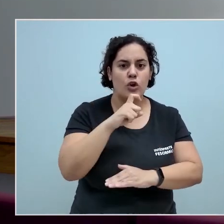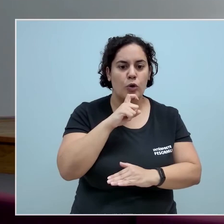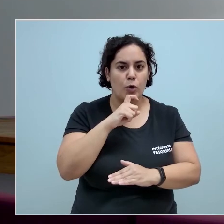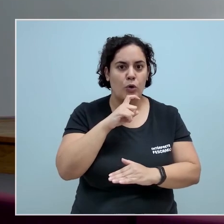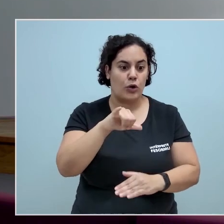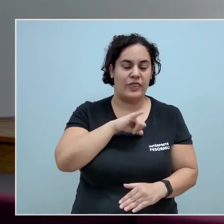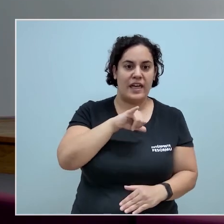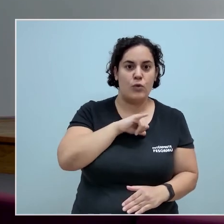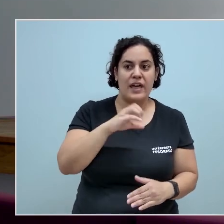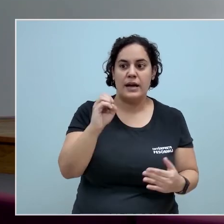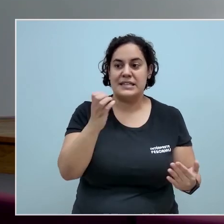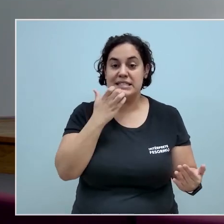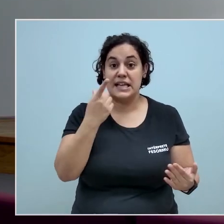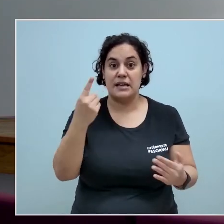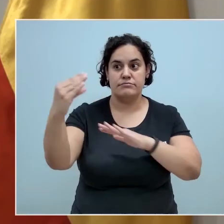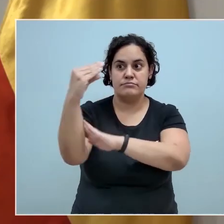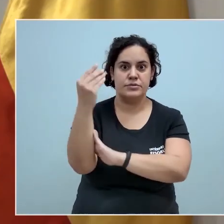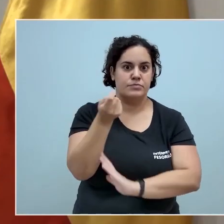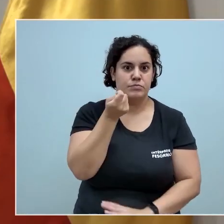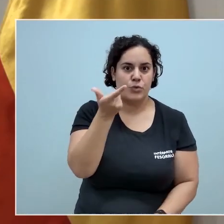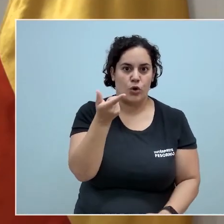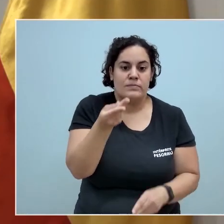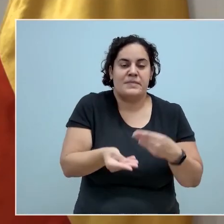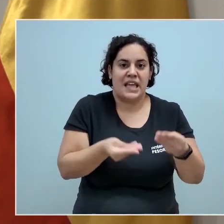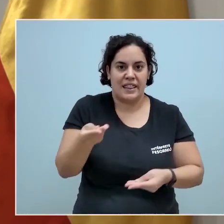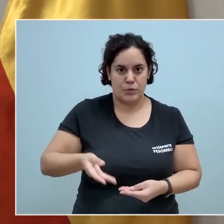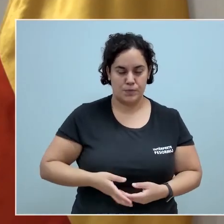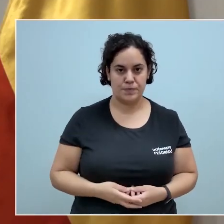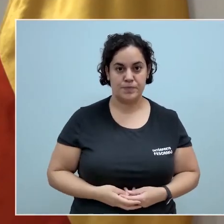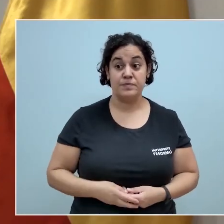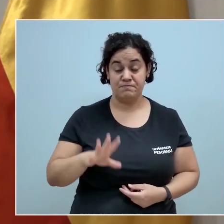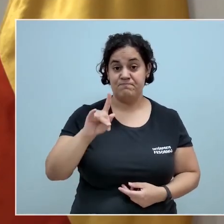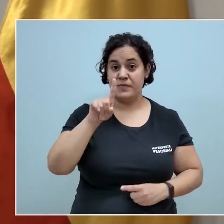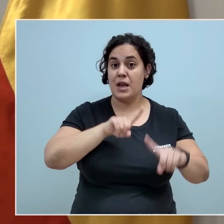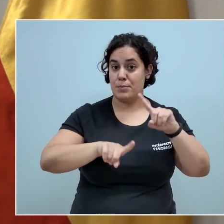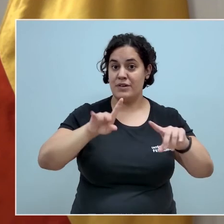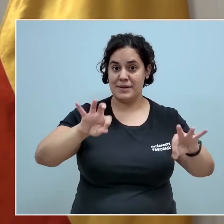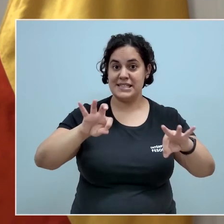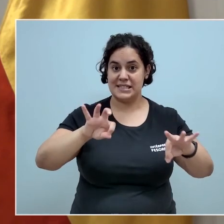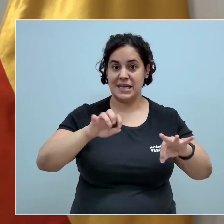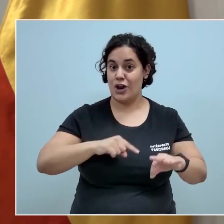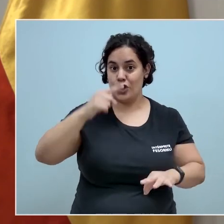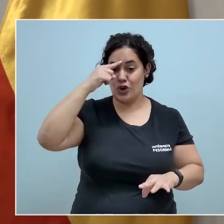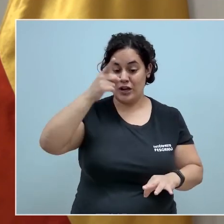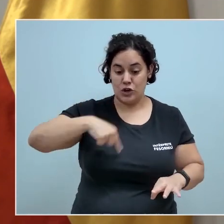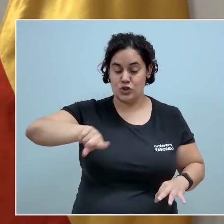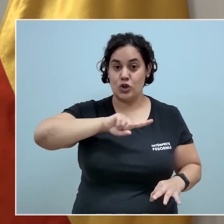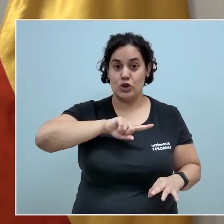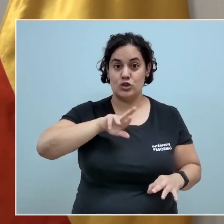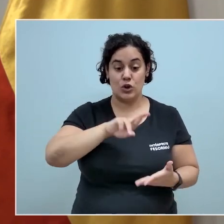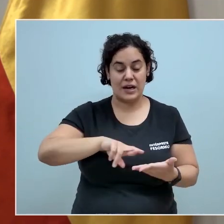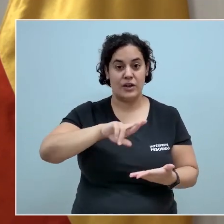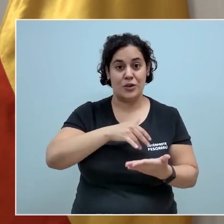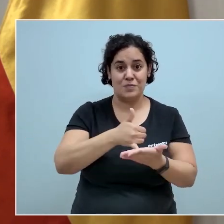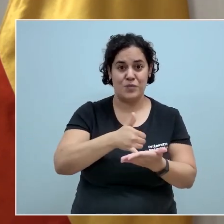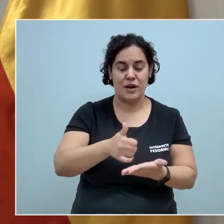fondo es tan escueto? Pues ese es el problema que existe, que no han tenido en cuenta que ahora somos la región más vulnerable en principio,